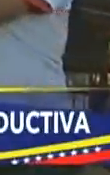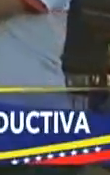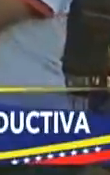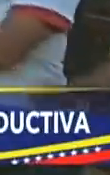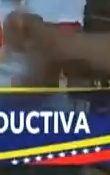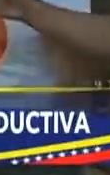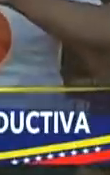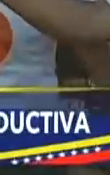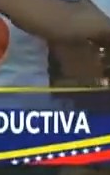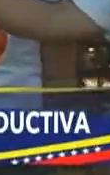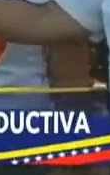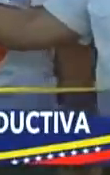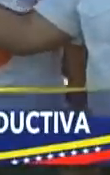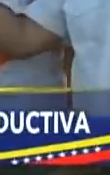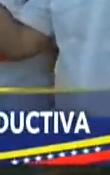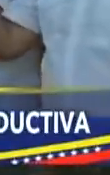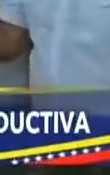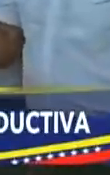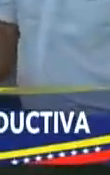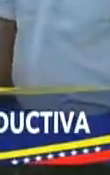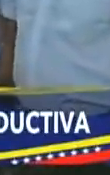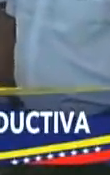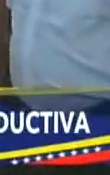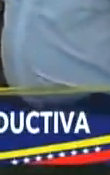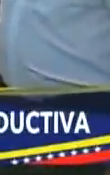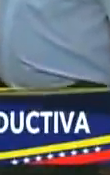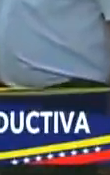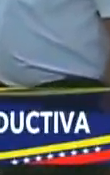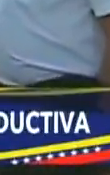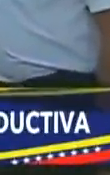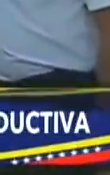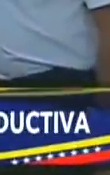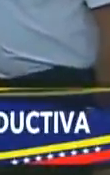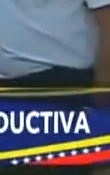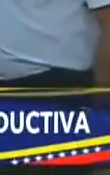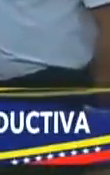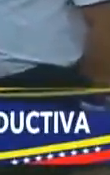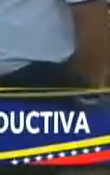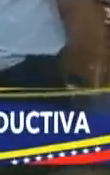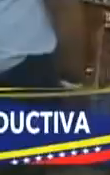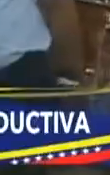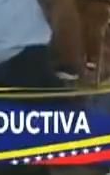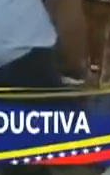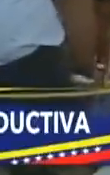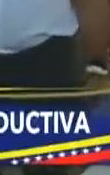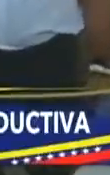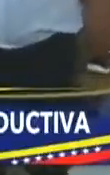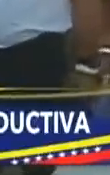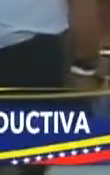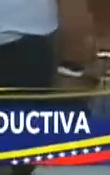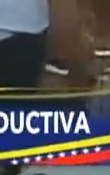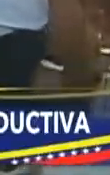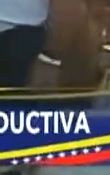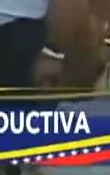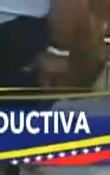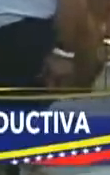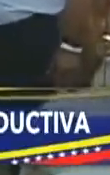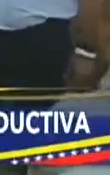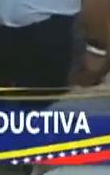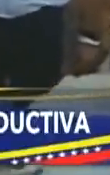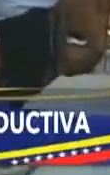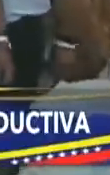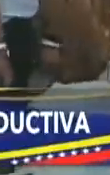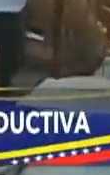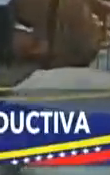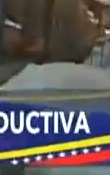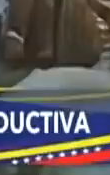Daniela. Gracias. Saludo por allá en Mérida. ¿Cómo está la pizca andina? Sabrosa. ¿Ah? Sabrosa. Tienes que visitarnos, presidente. Seguro que sí.